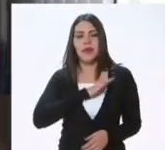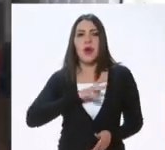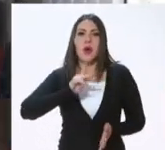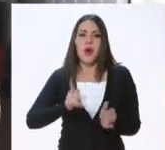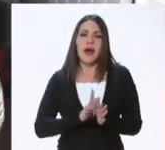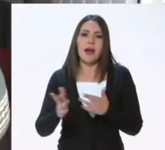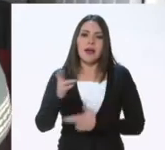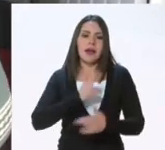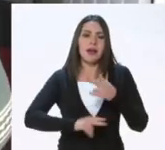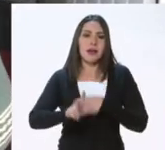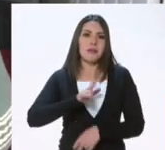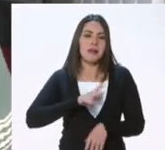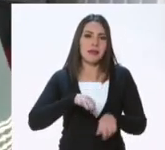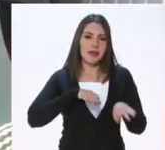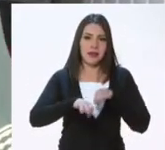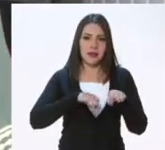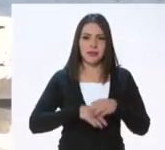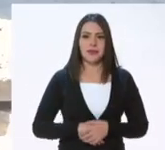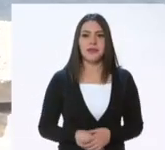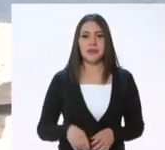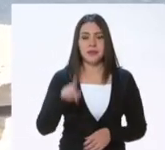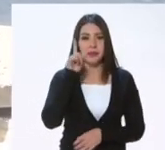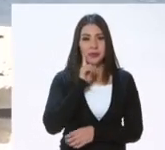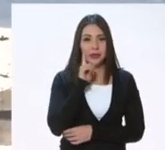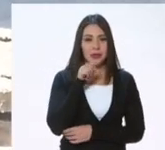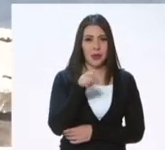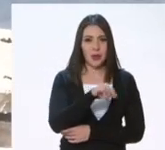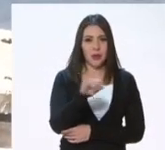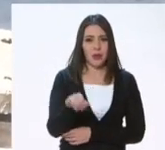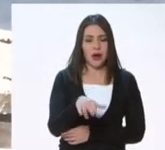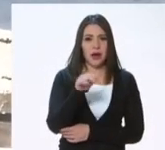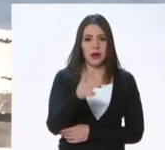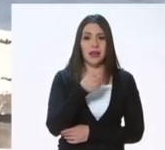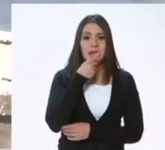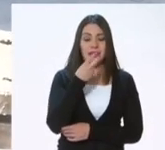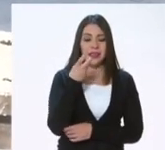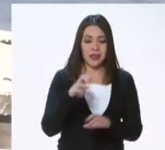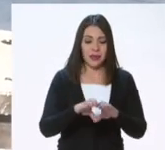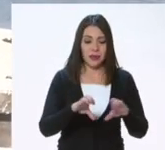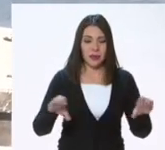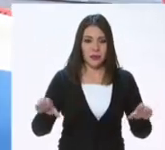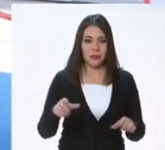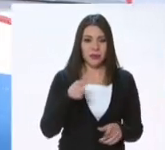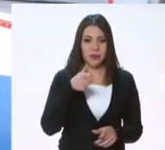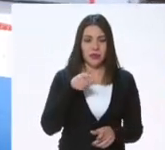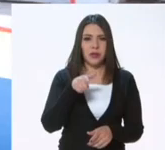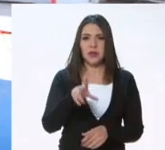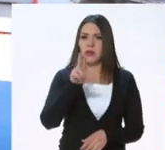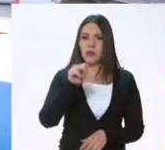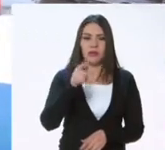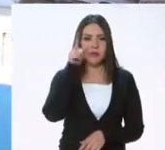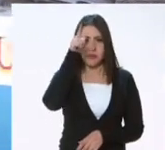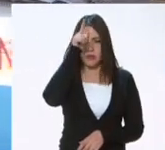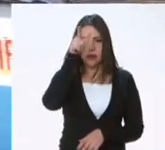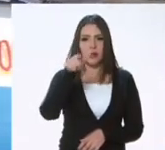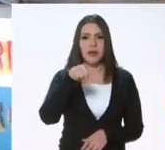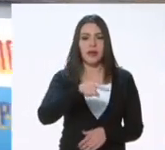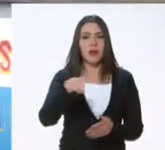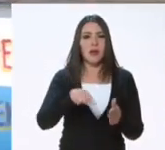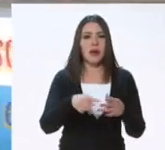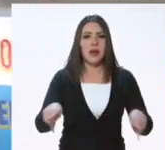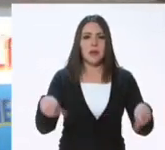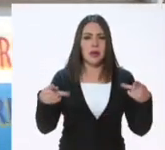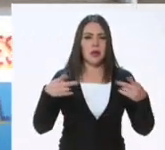La señora Juana aclara que la toma clandestina no fue encontrada en el local número 39 de venta de